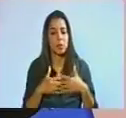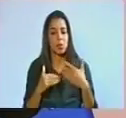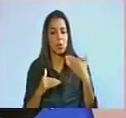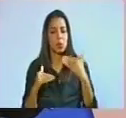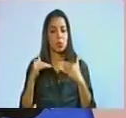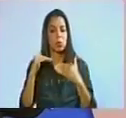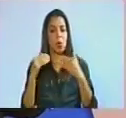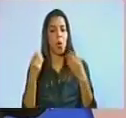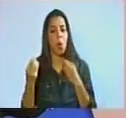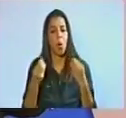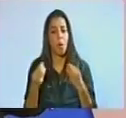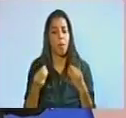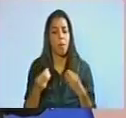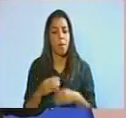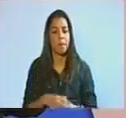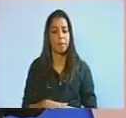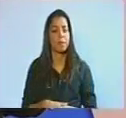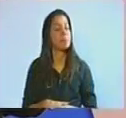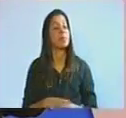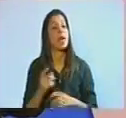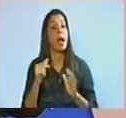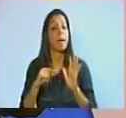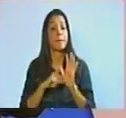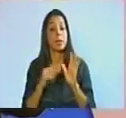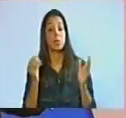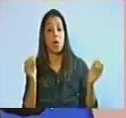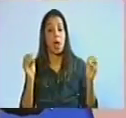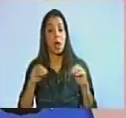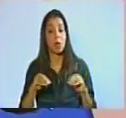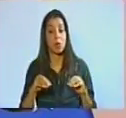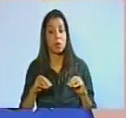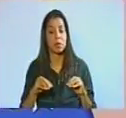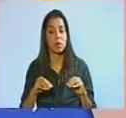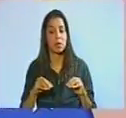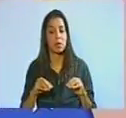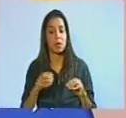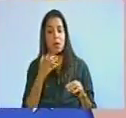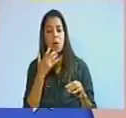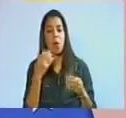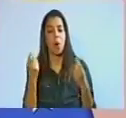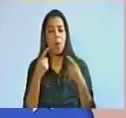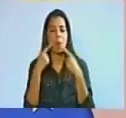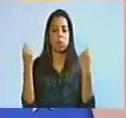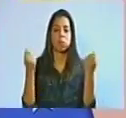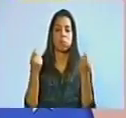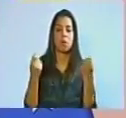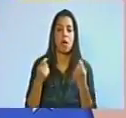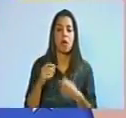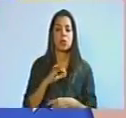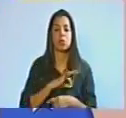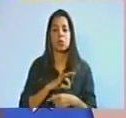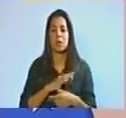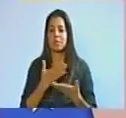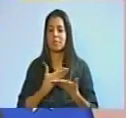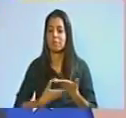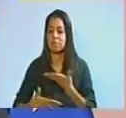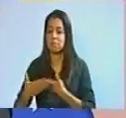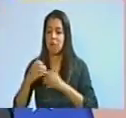costo? Los precios acordados, el problema de la difusión y la socialización,